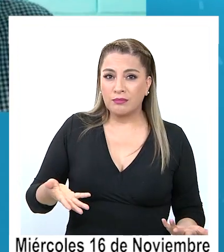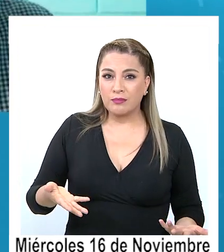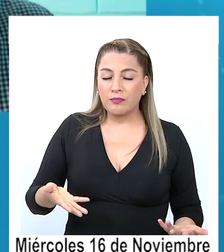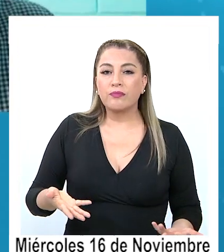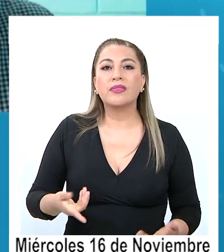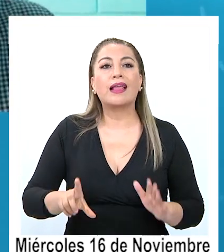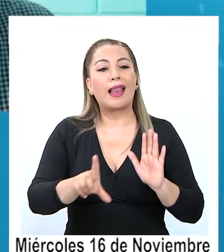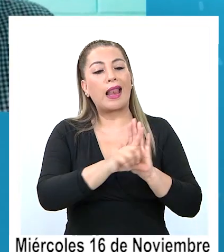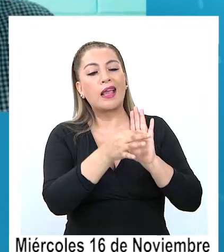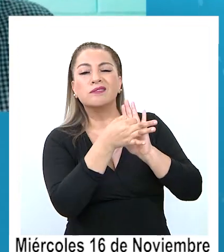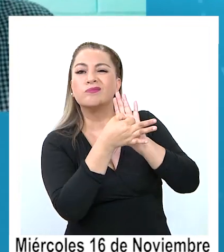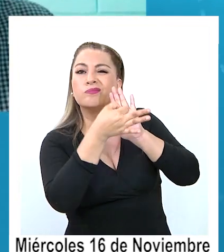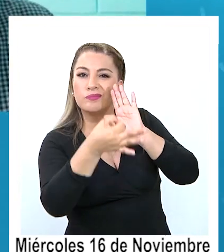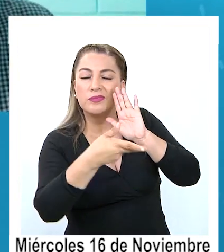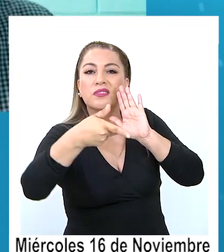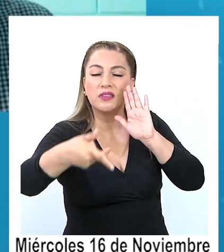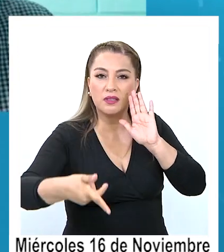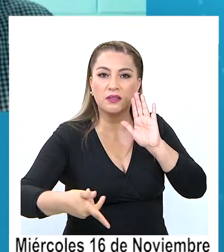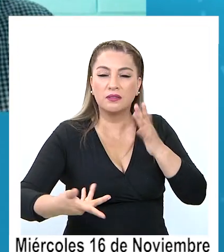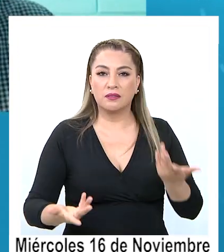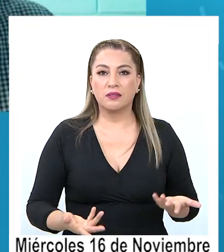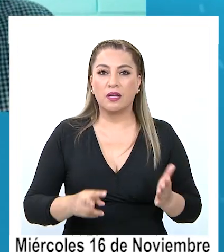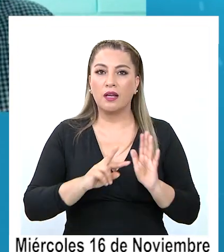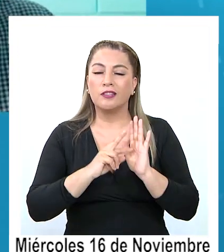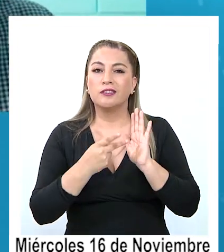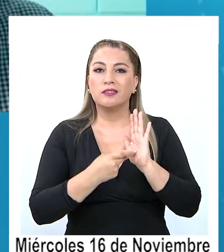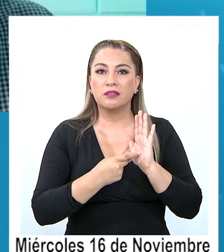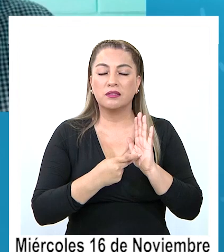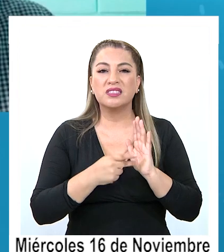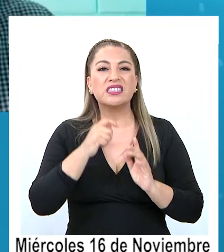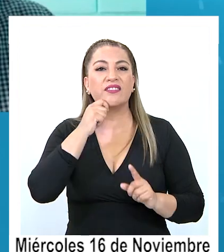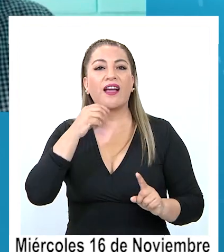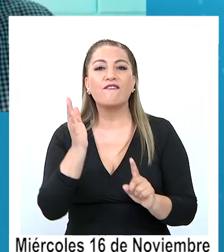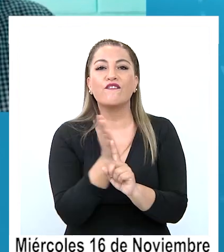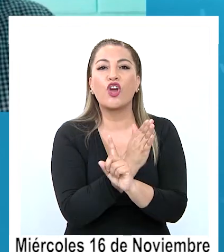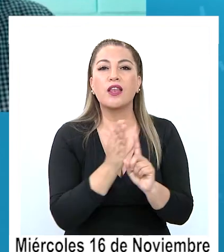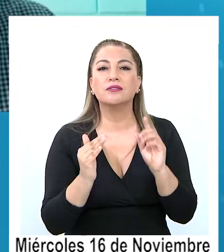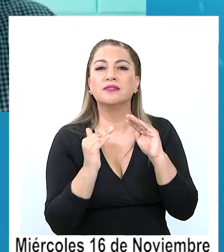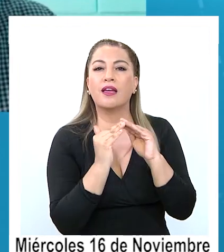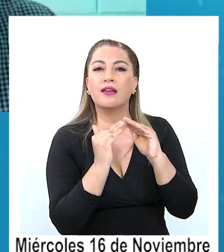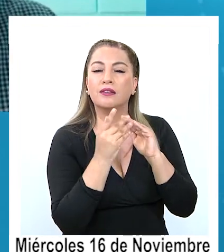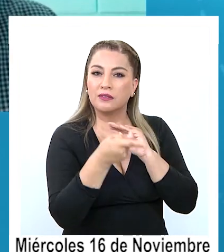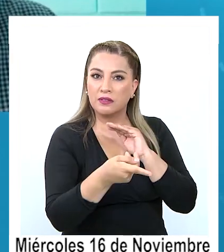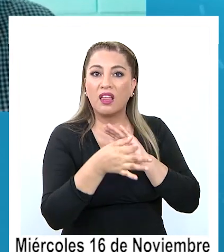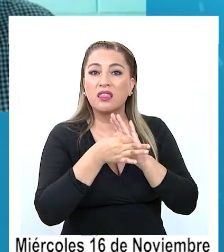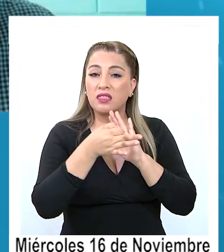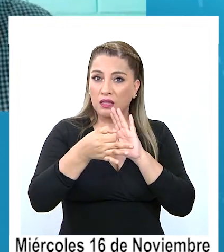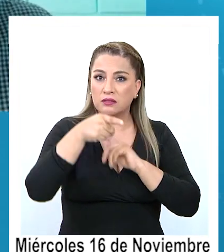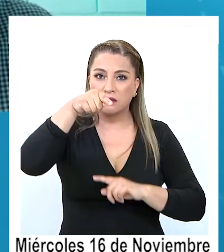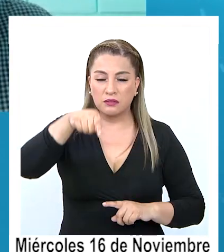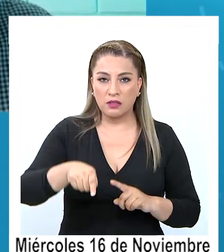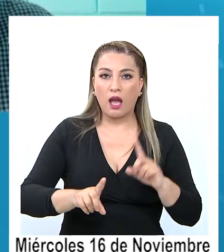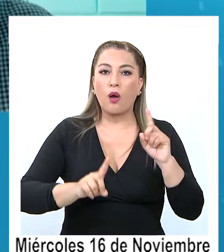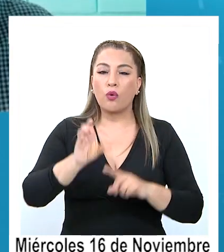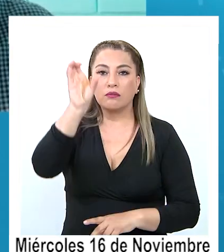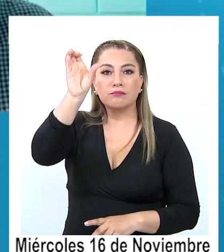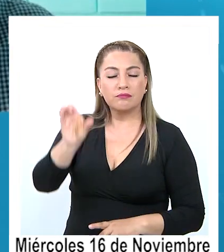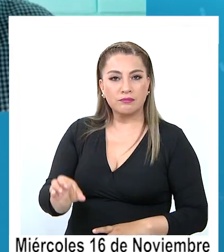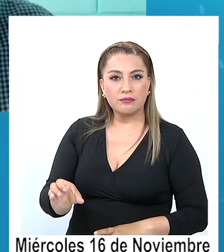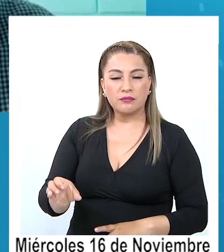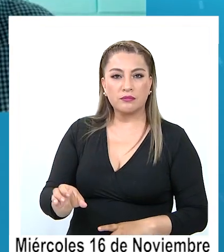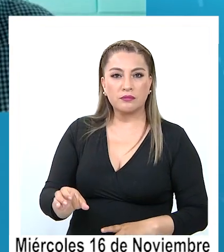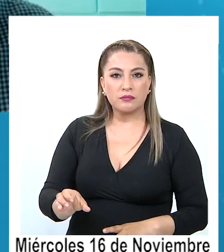la ley establece que incluso modificó la ley de violencia intrafamiliar. y señala que en el caso que una persona